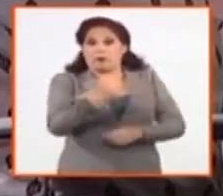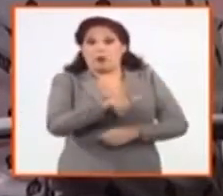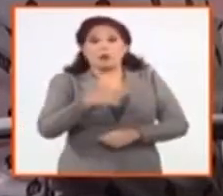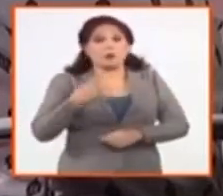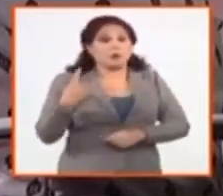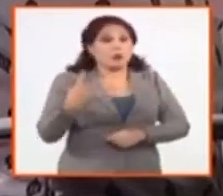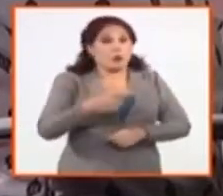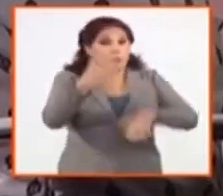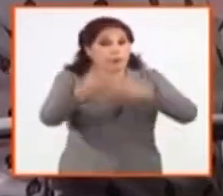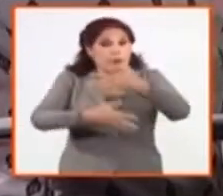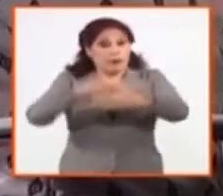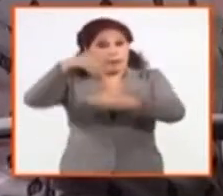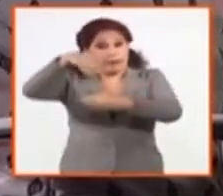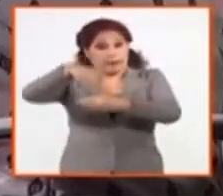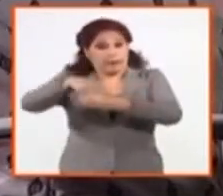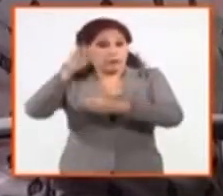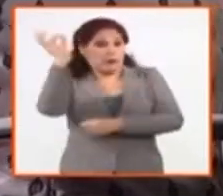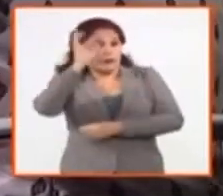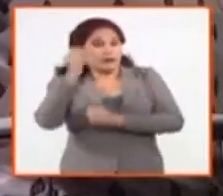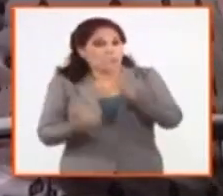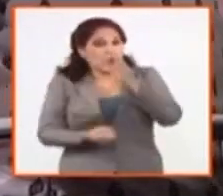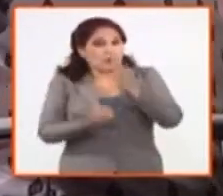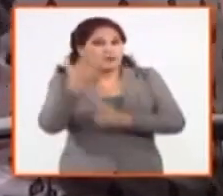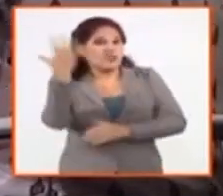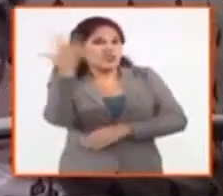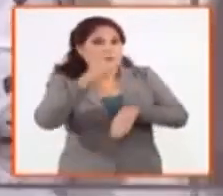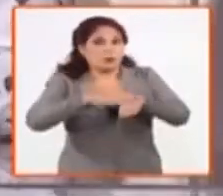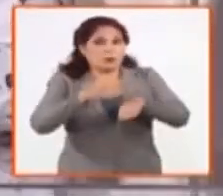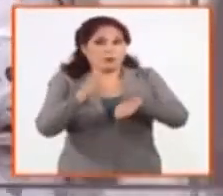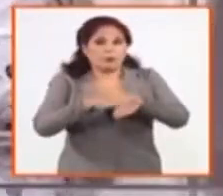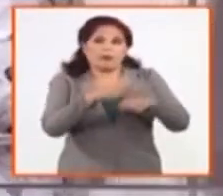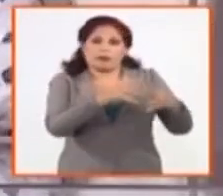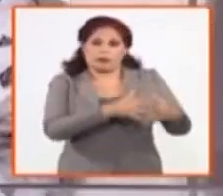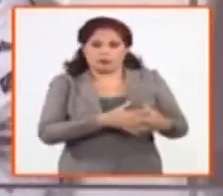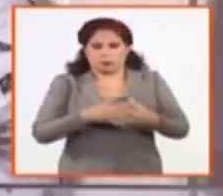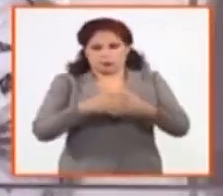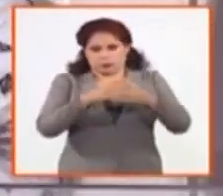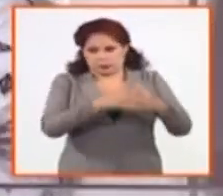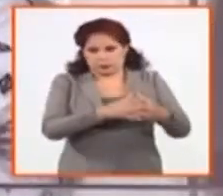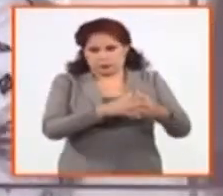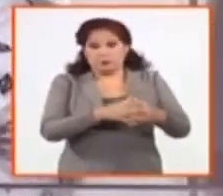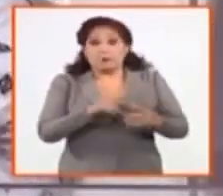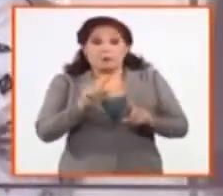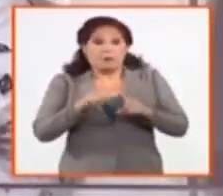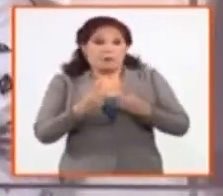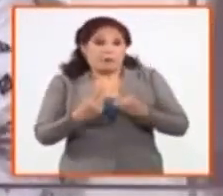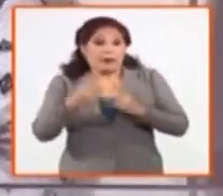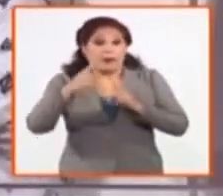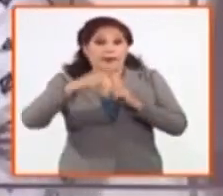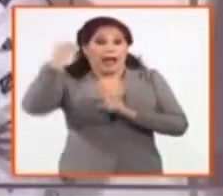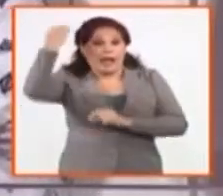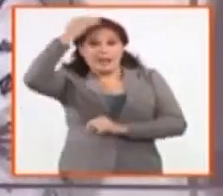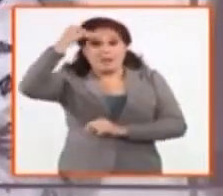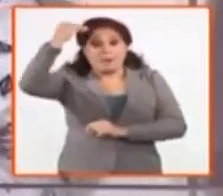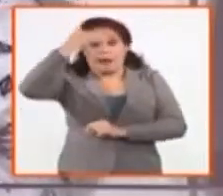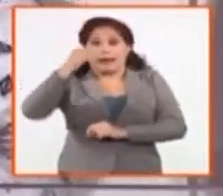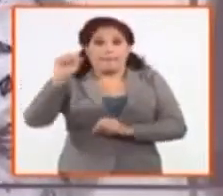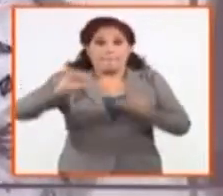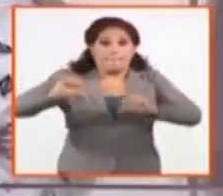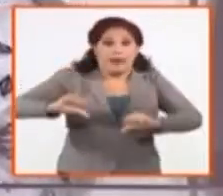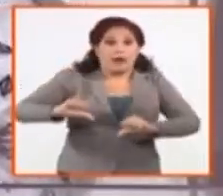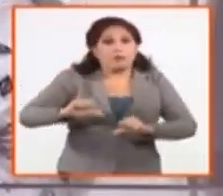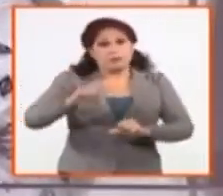desastre se creó por Estados Unidos. Claro. Te pudieran decir, no, pero los talibanes eran terribles. Es